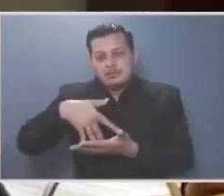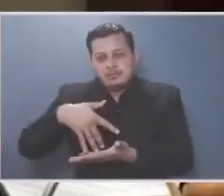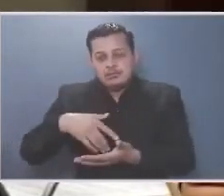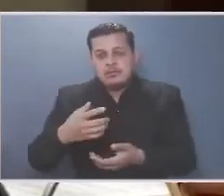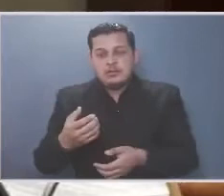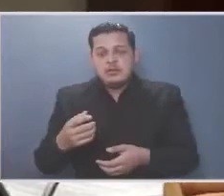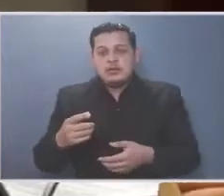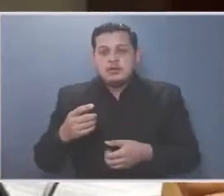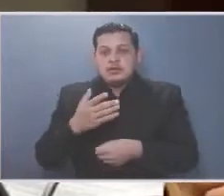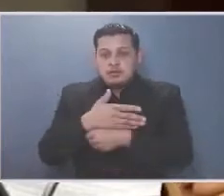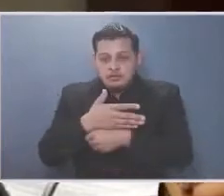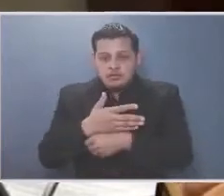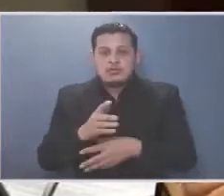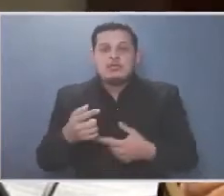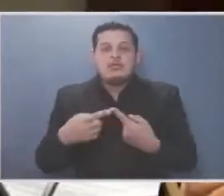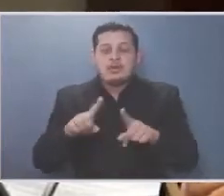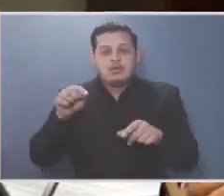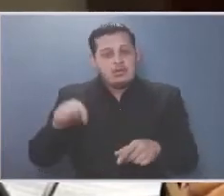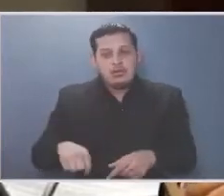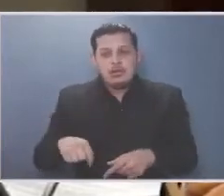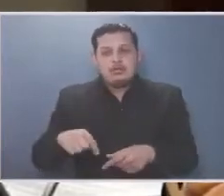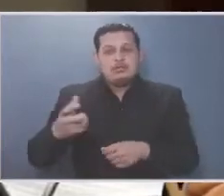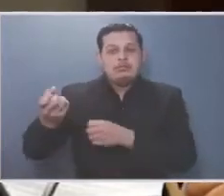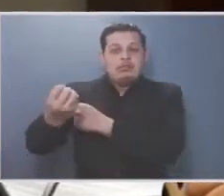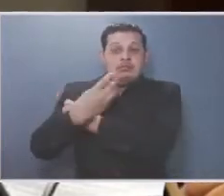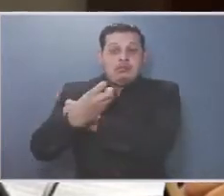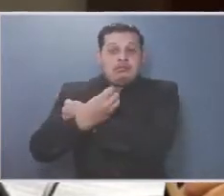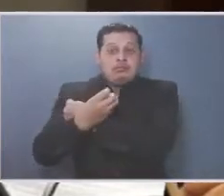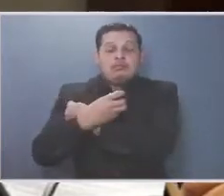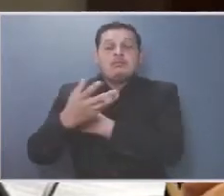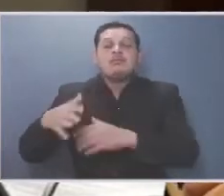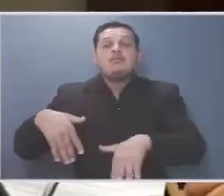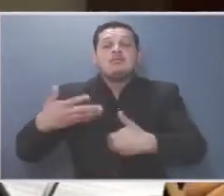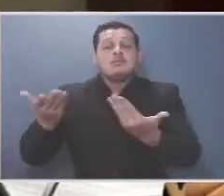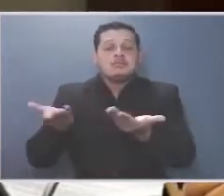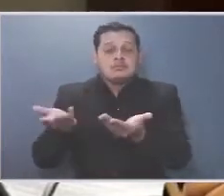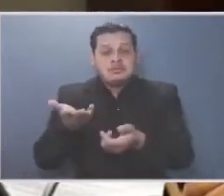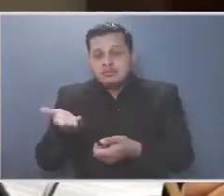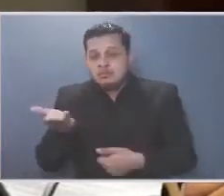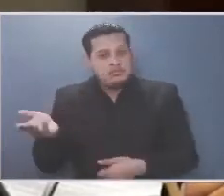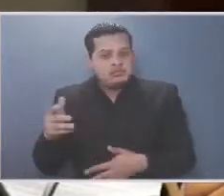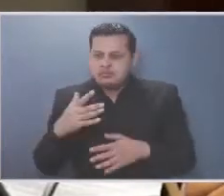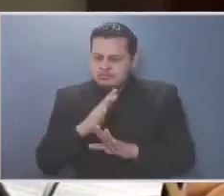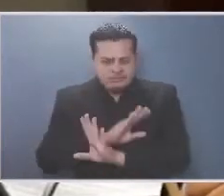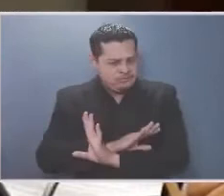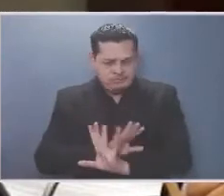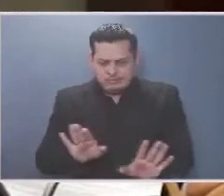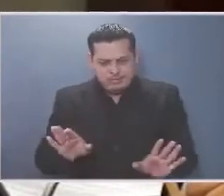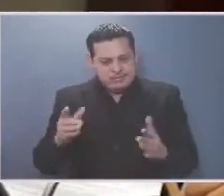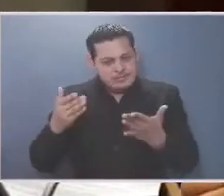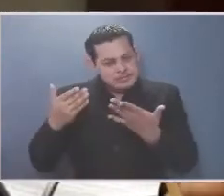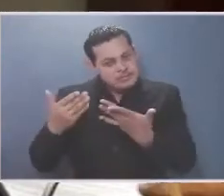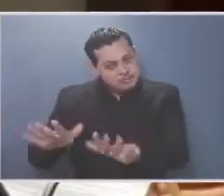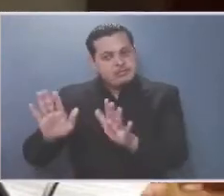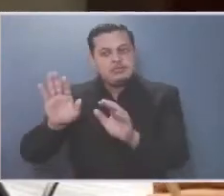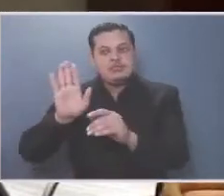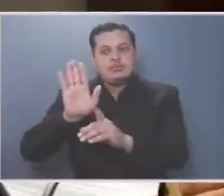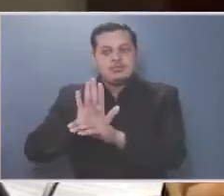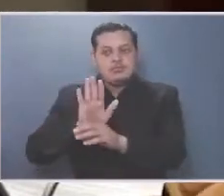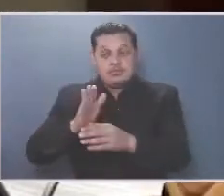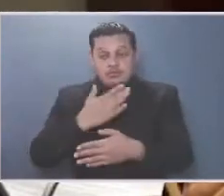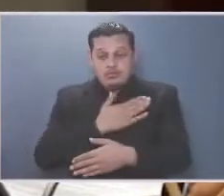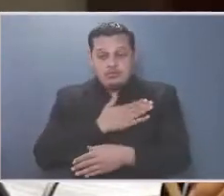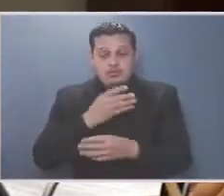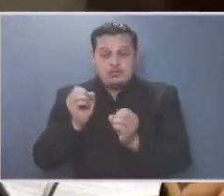que cómo se van a hacer las cosas porque ya tuvieron sus oportunidades ya tuvieron su ya tuvieron su